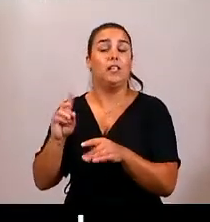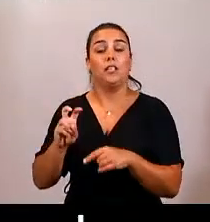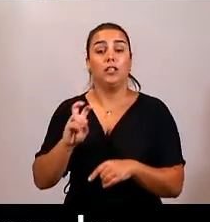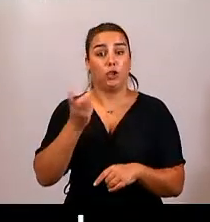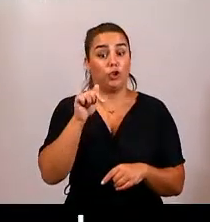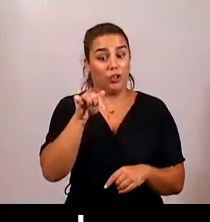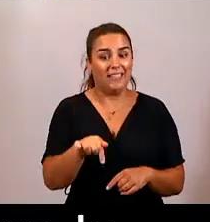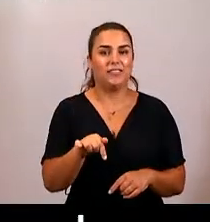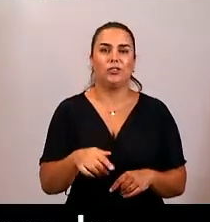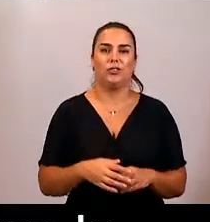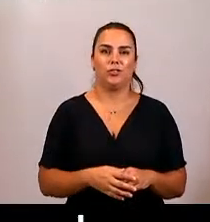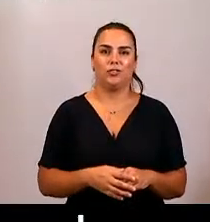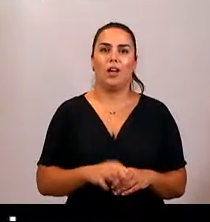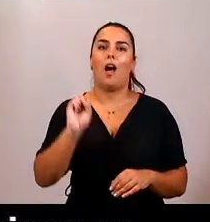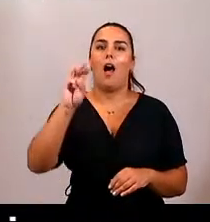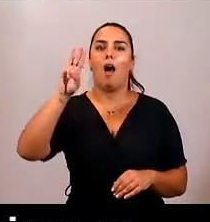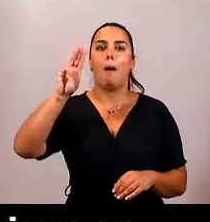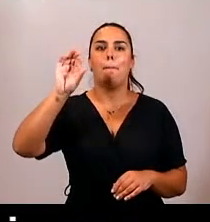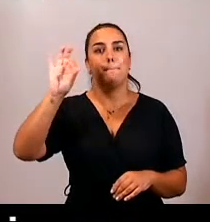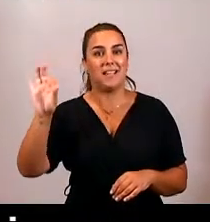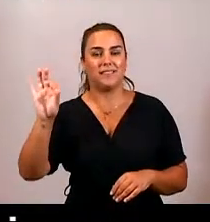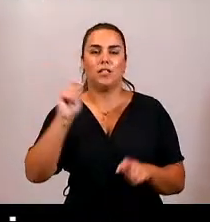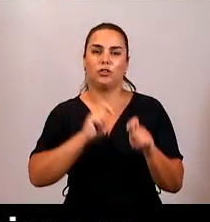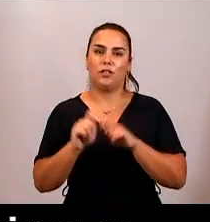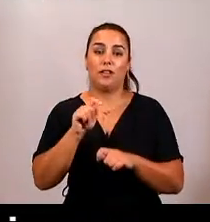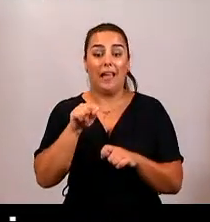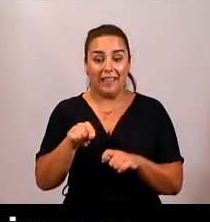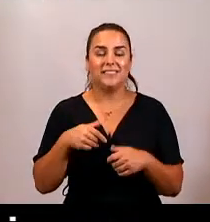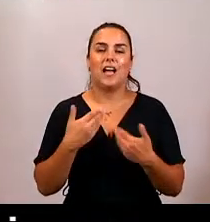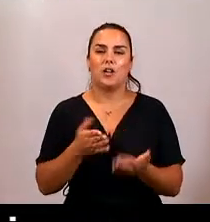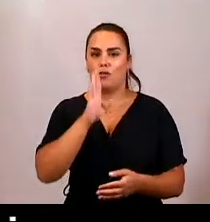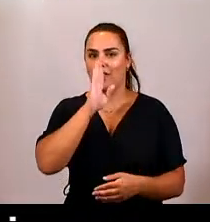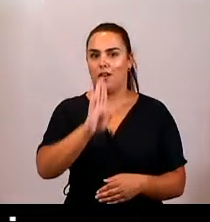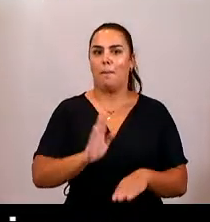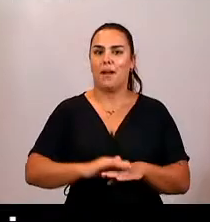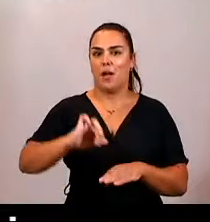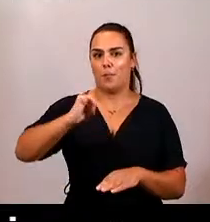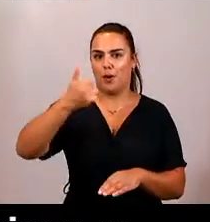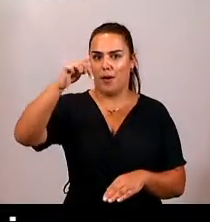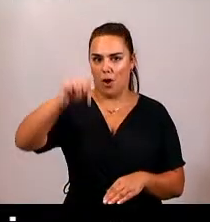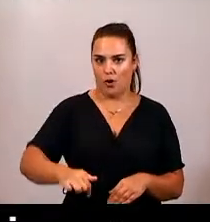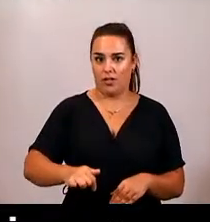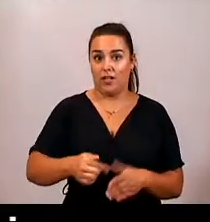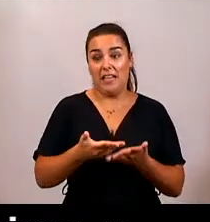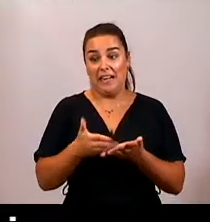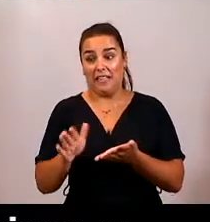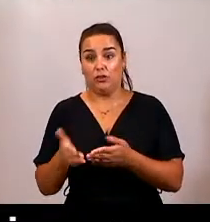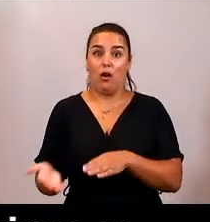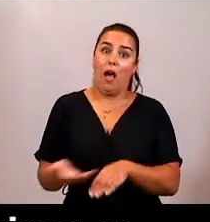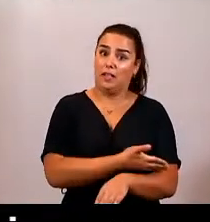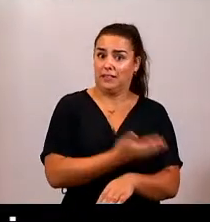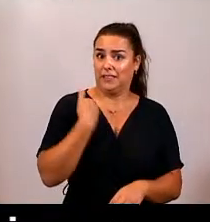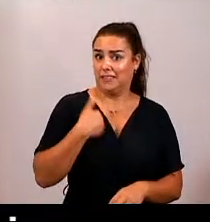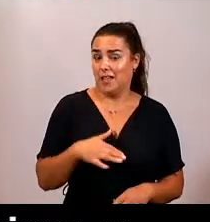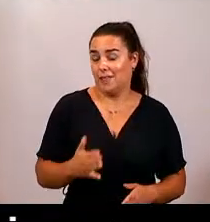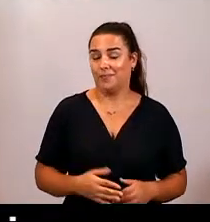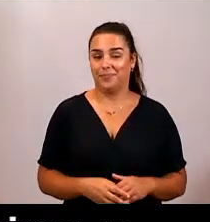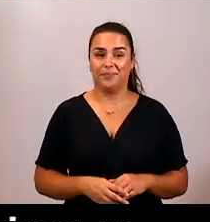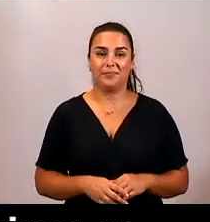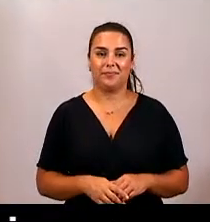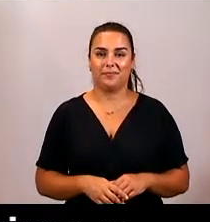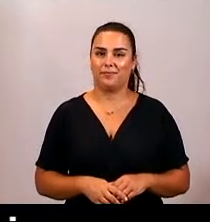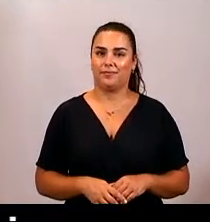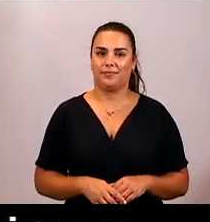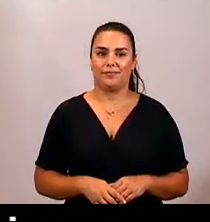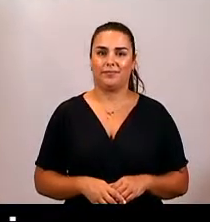estos, que son con las AMPAs, con las asociaciones. Esta es la ayuda que se ha aprobado hoy, la de las AMPAs. Las otras se las traje en anteriores consejos.